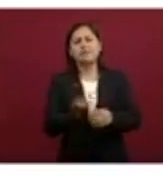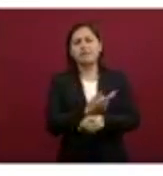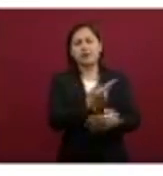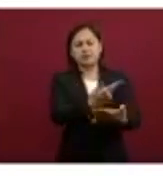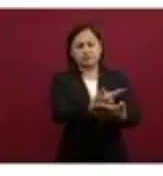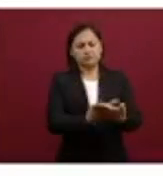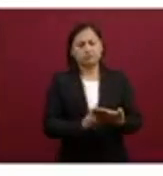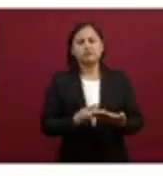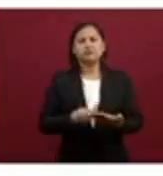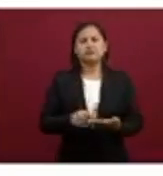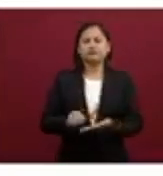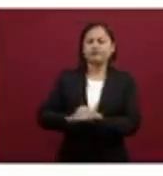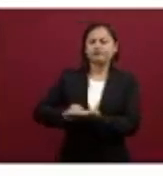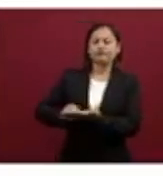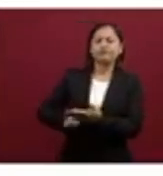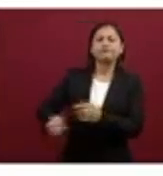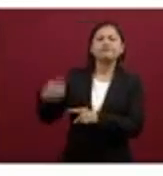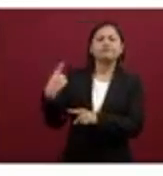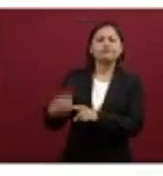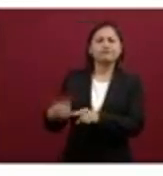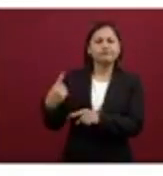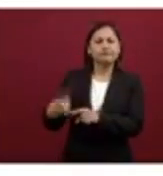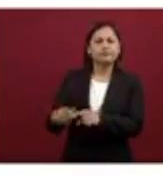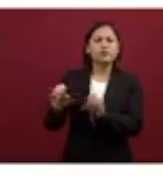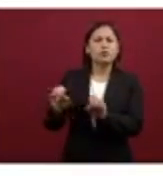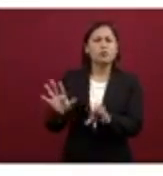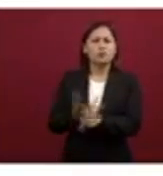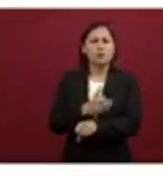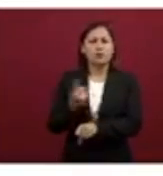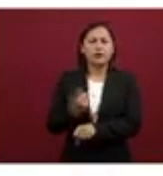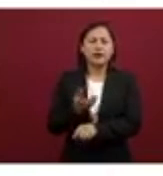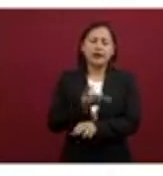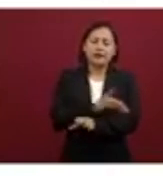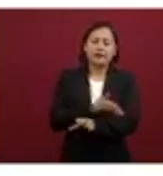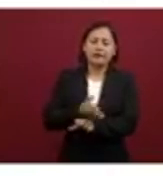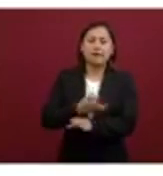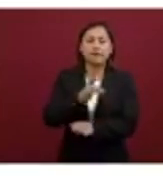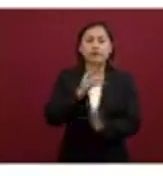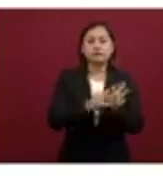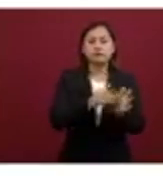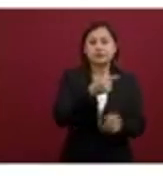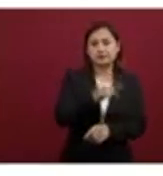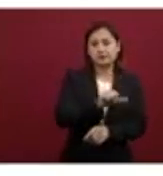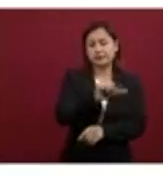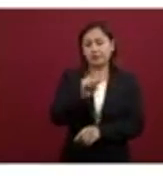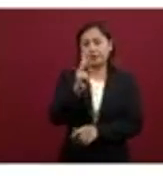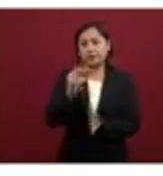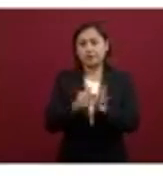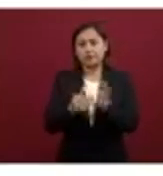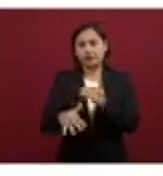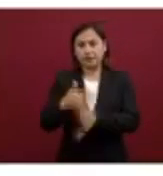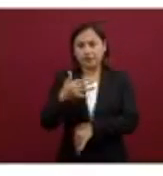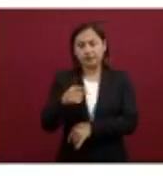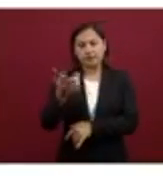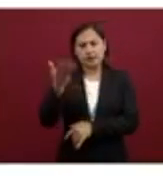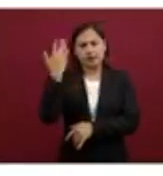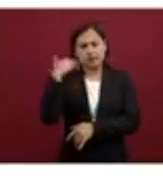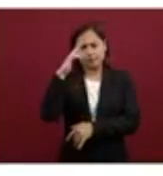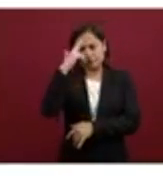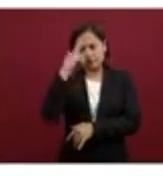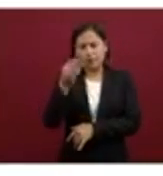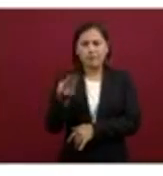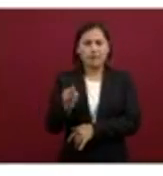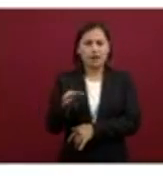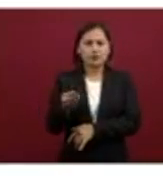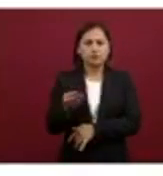otorgadas entre 2007 y 2015. ¿Por qué hasta 2015? Bueno, porque pues fue en agosto, en mayo que se presentó aquello, para que se